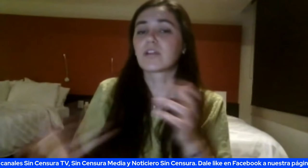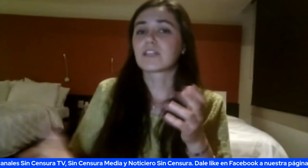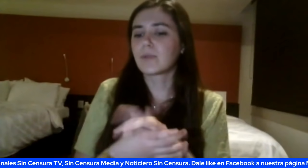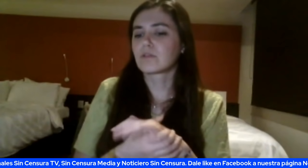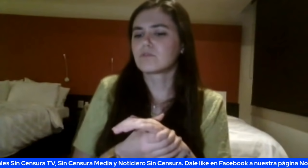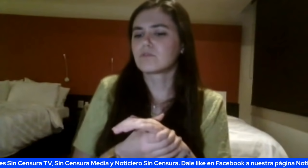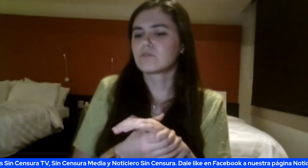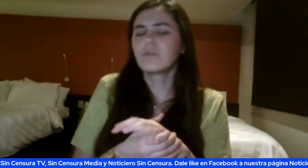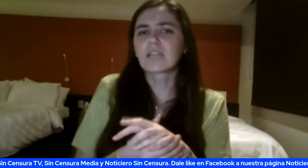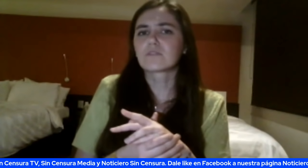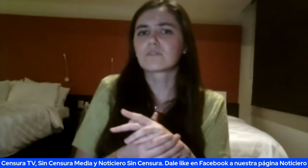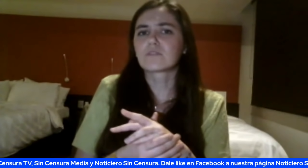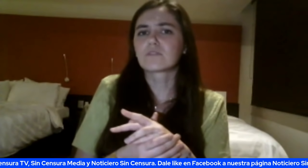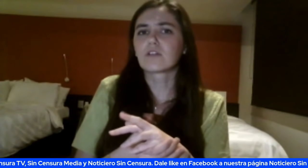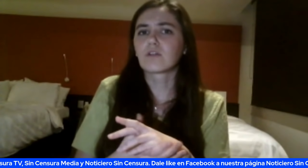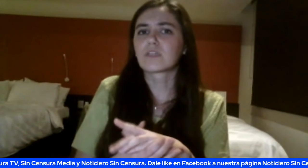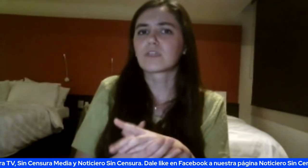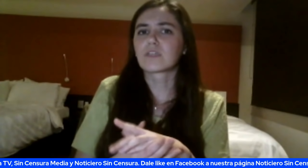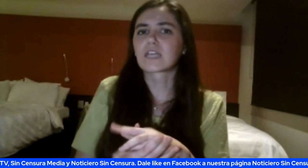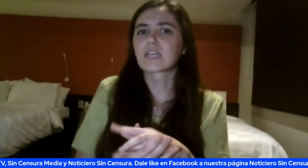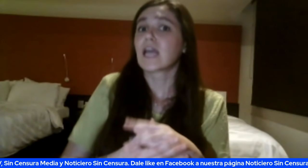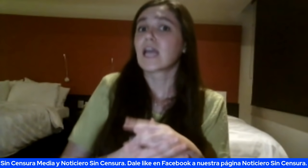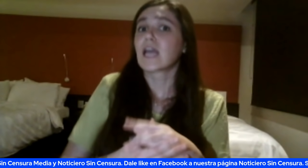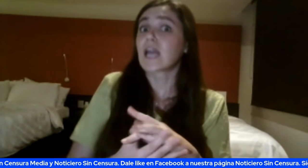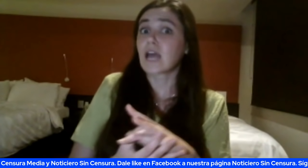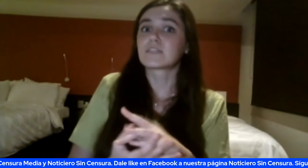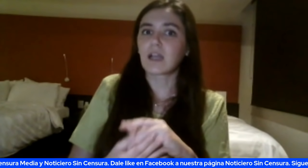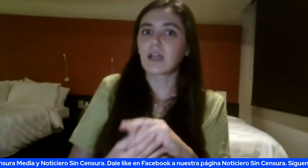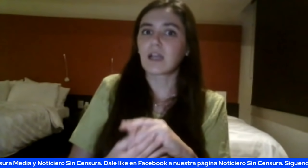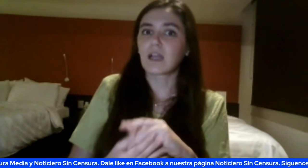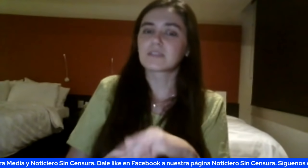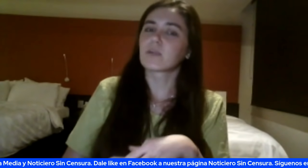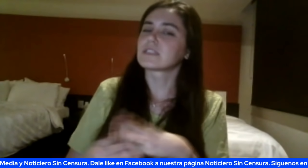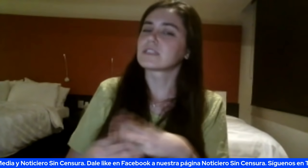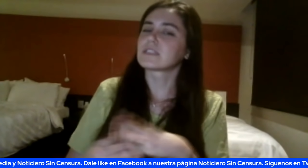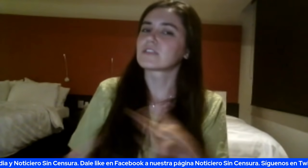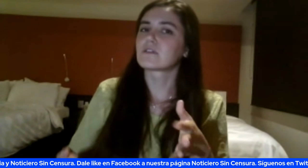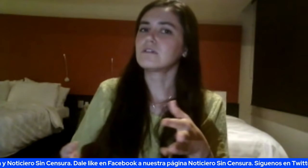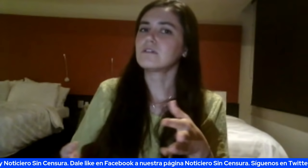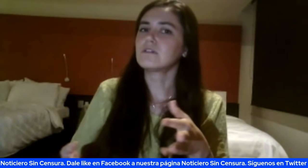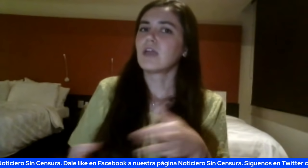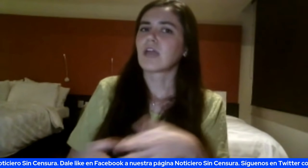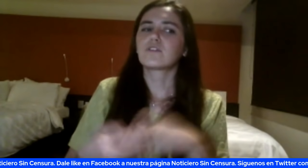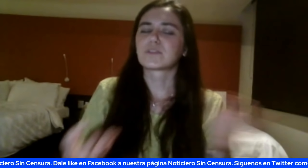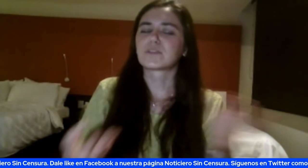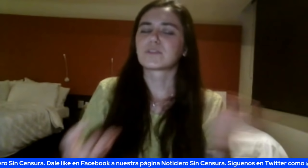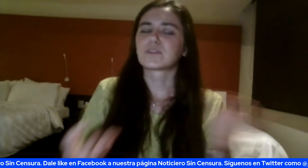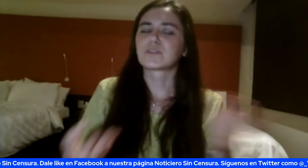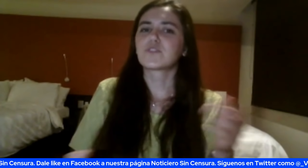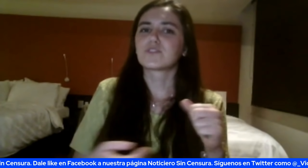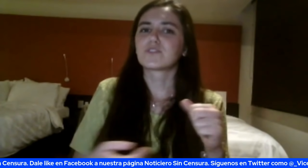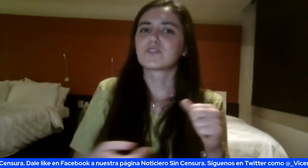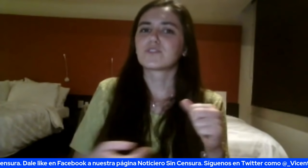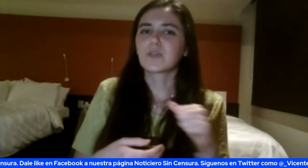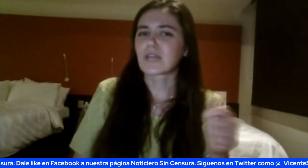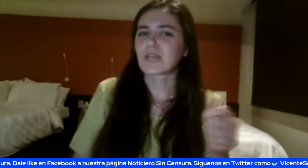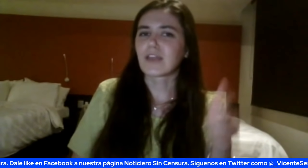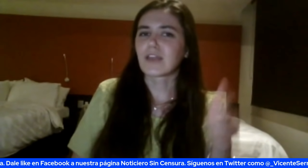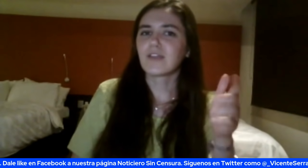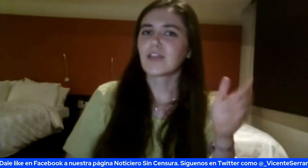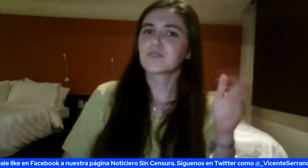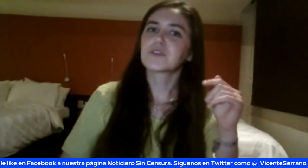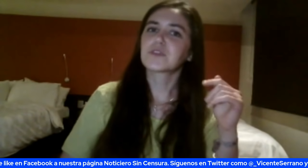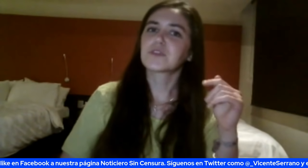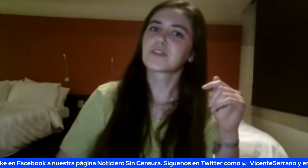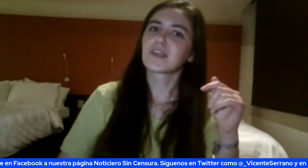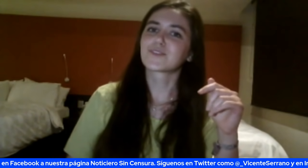peyorativa, pero nunca las denunciaron como estas grandes palabras de polarización, ¿no? Eso pues llama mucho la atención porque pues al día de hoy hay